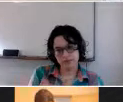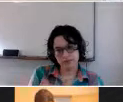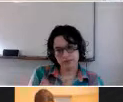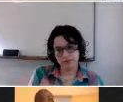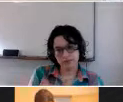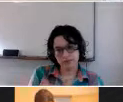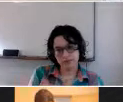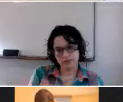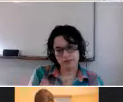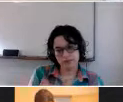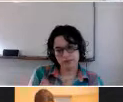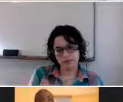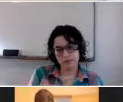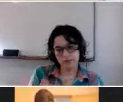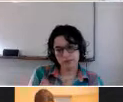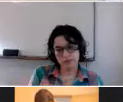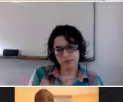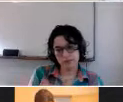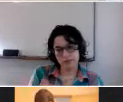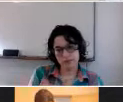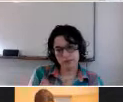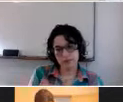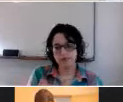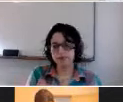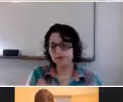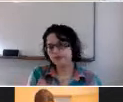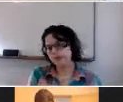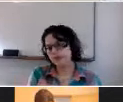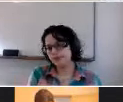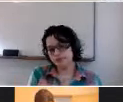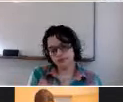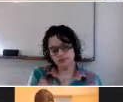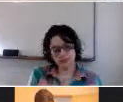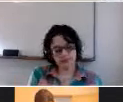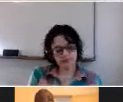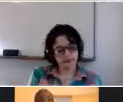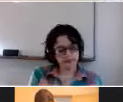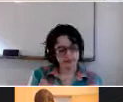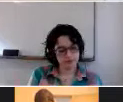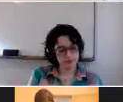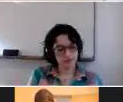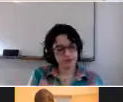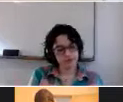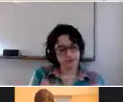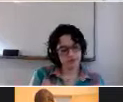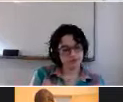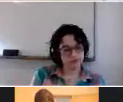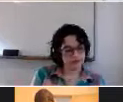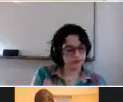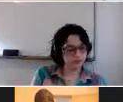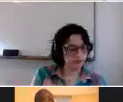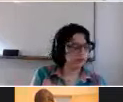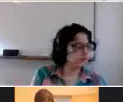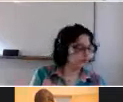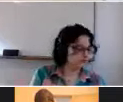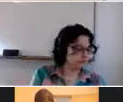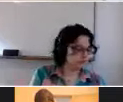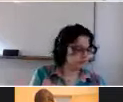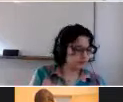Si yo apoyo, simplemente apoyo el perfil, la chapa sobre mi perfil, ¿se van a generar estas tensiones o no?